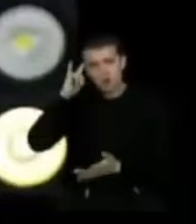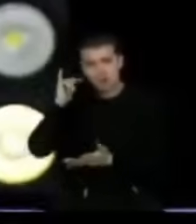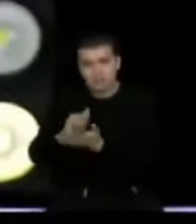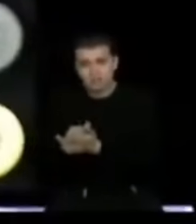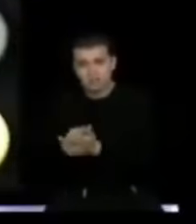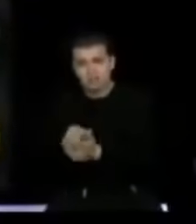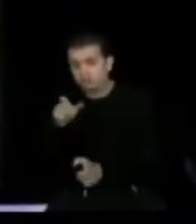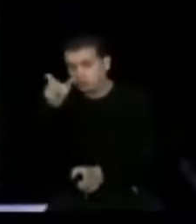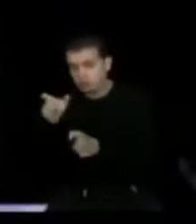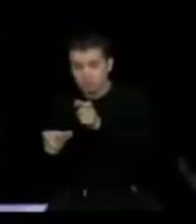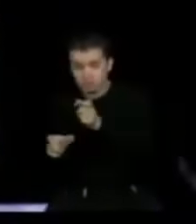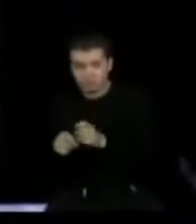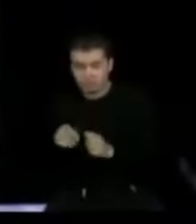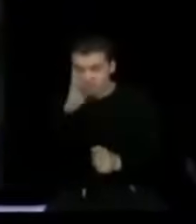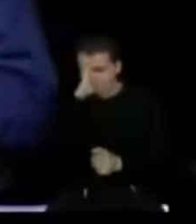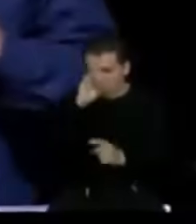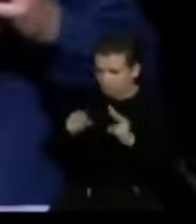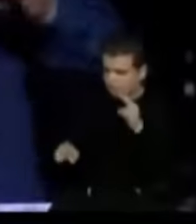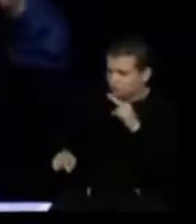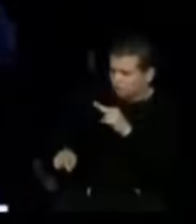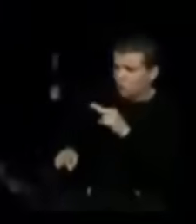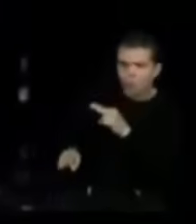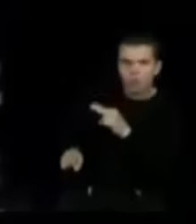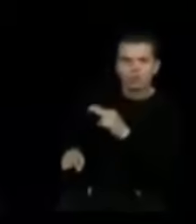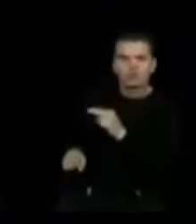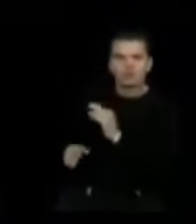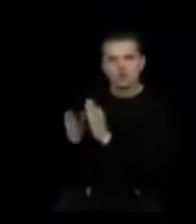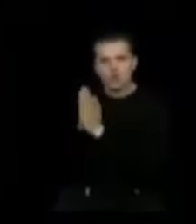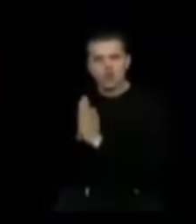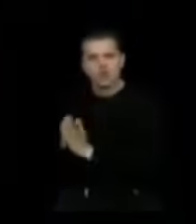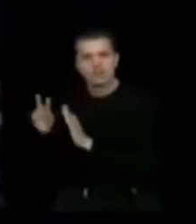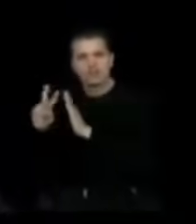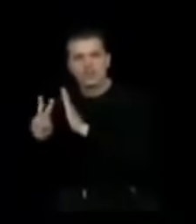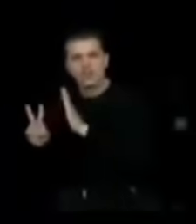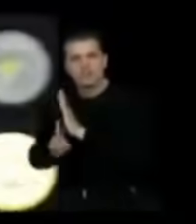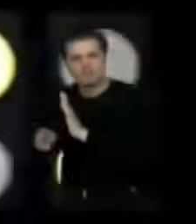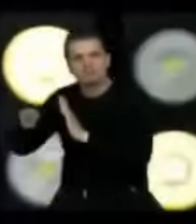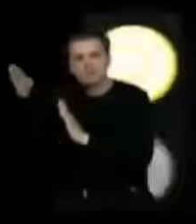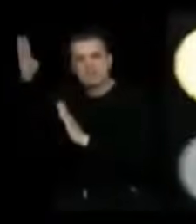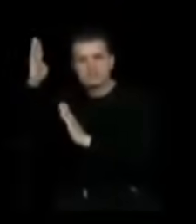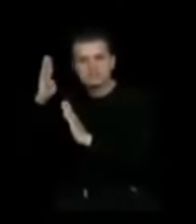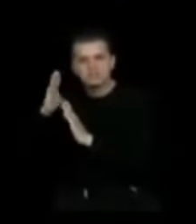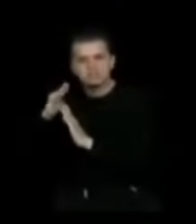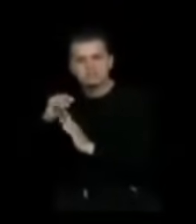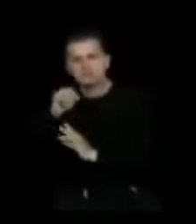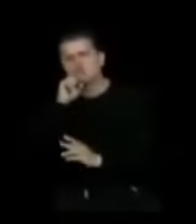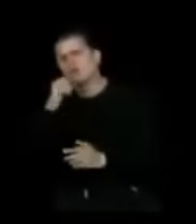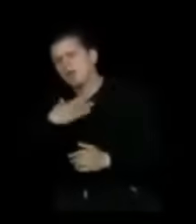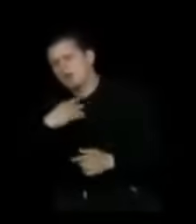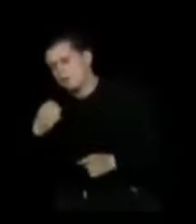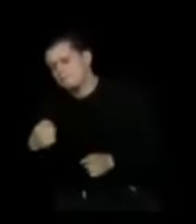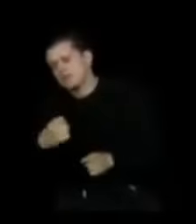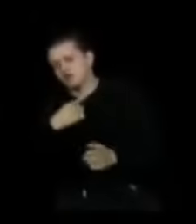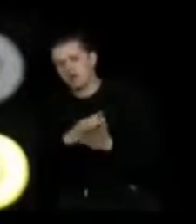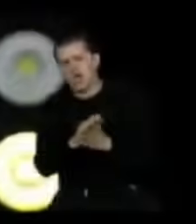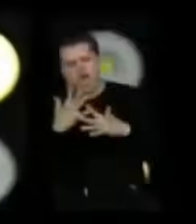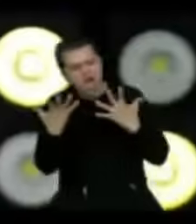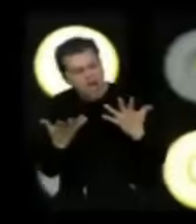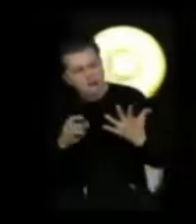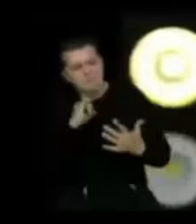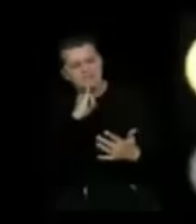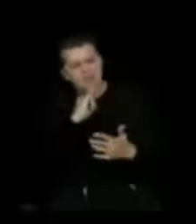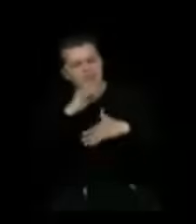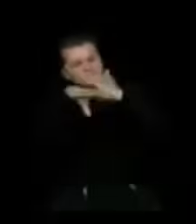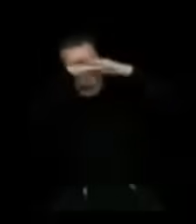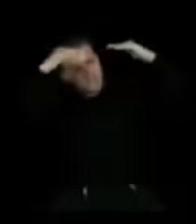los incrédulos, dice la palabra. Dice que tú oras conforme a la voluntad de Dios. Yo cuando me preguntan sobre hablar en lenguas, le digo esto. Para